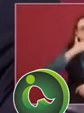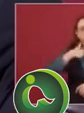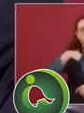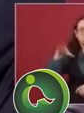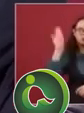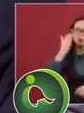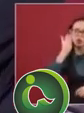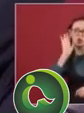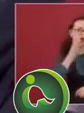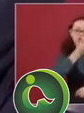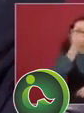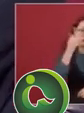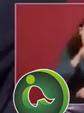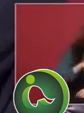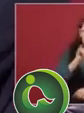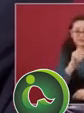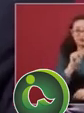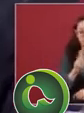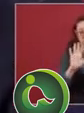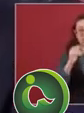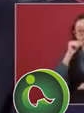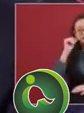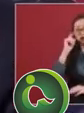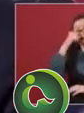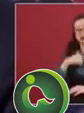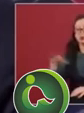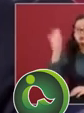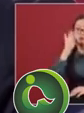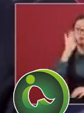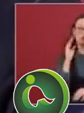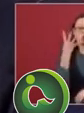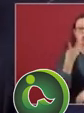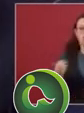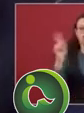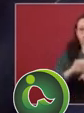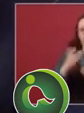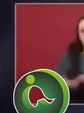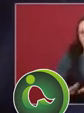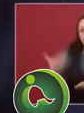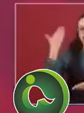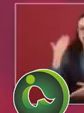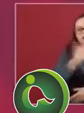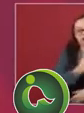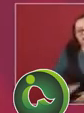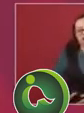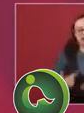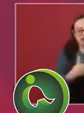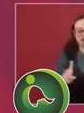porque esta noche me enteré que hace cuatro días el presidente de un partido